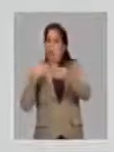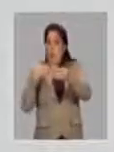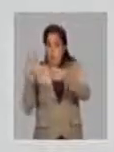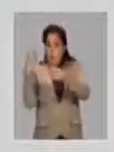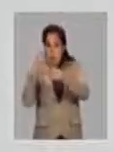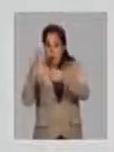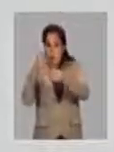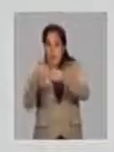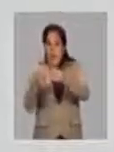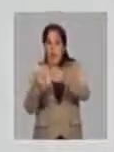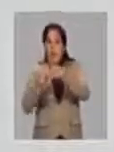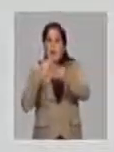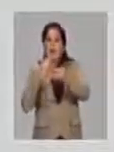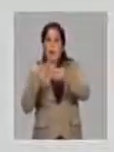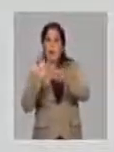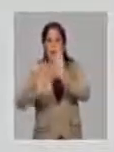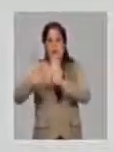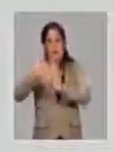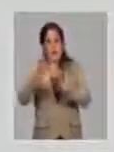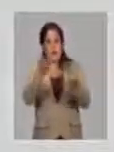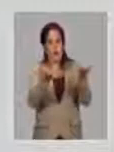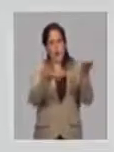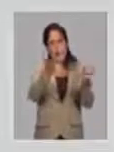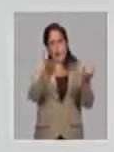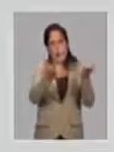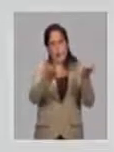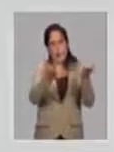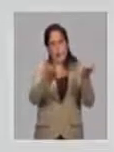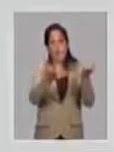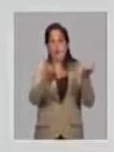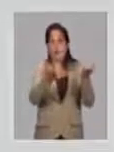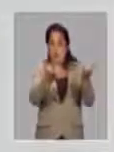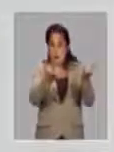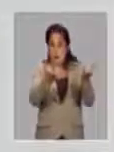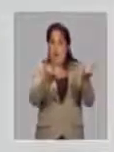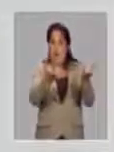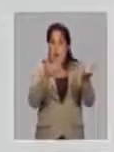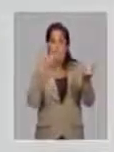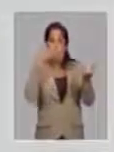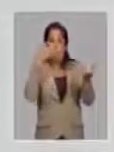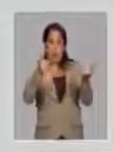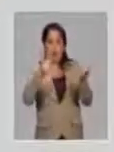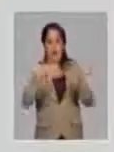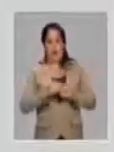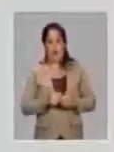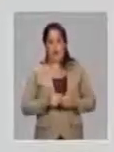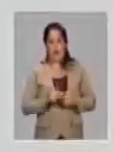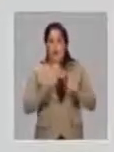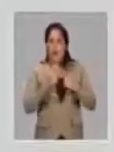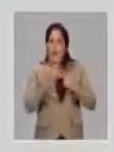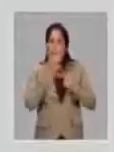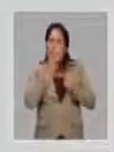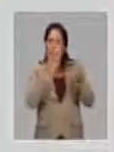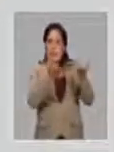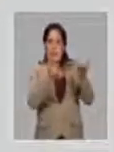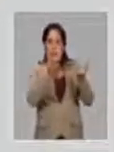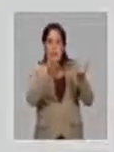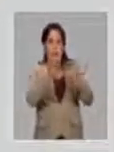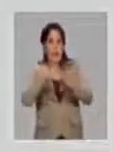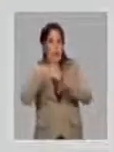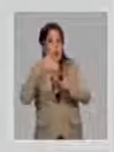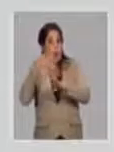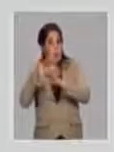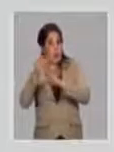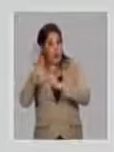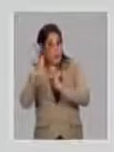la concentración de anticuerpos es similar a la que se obtiene con el panel de convalecientes, que digamos es lo que buscamos, que al menos sea similar,